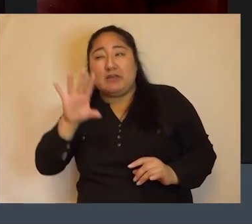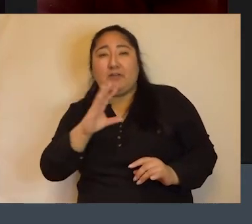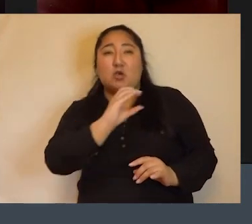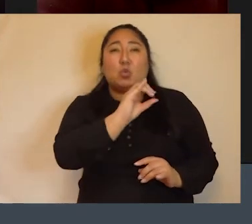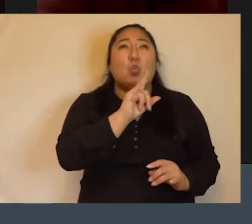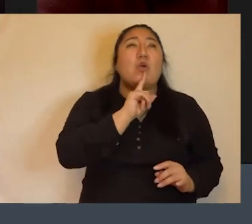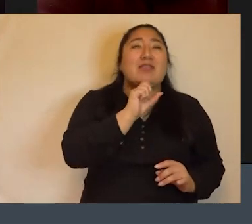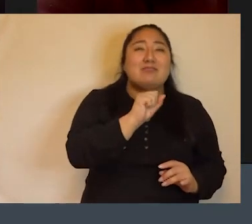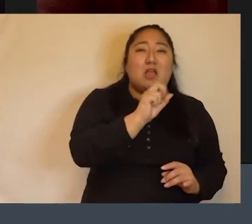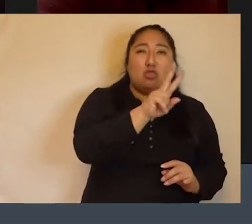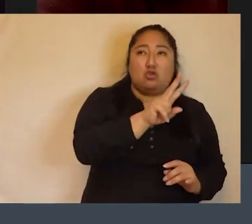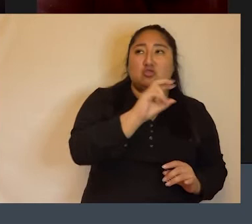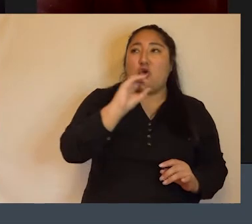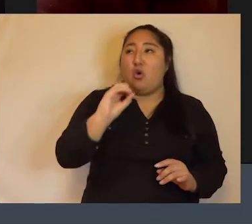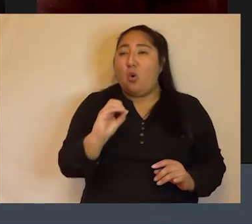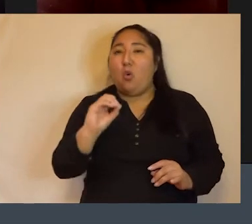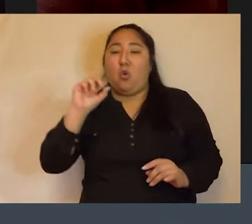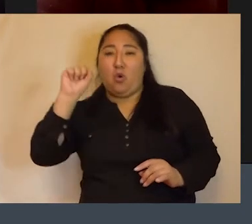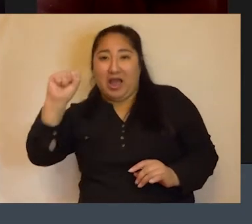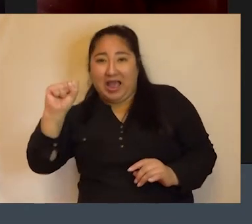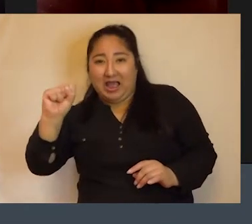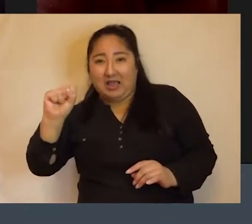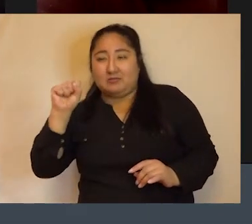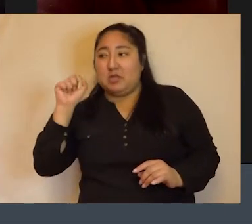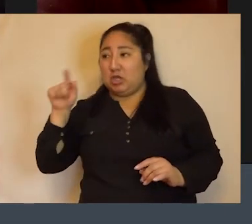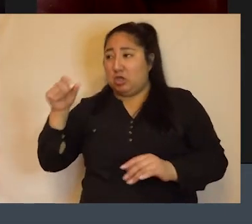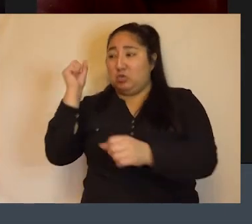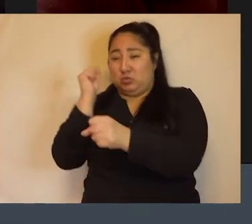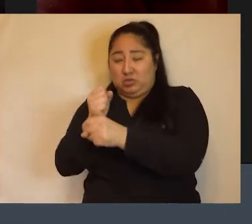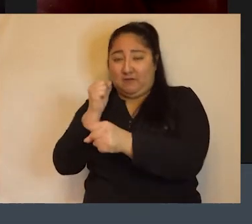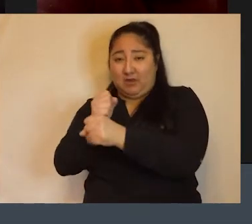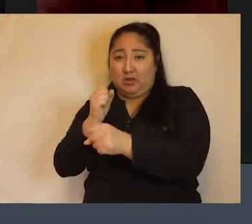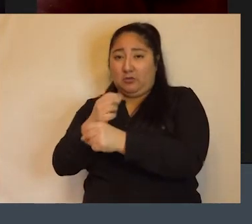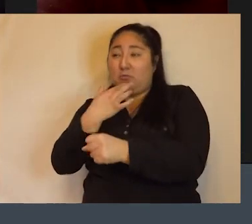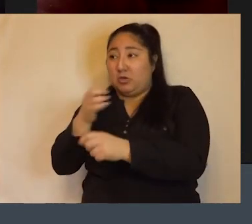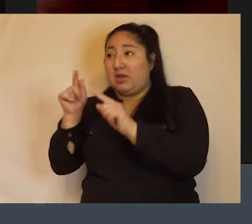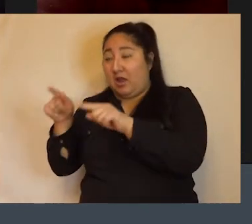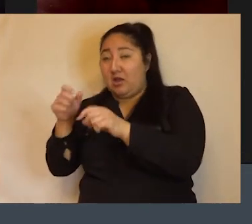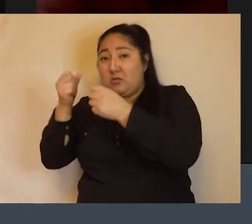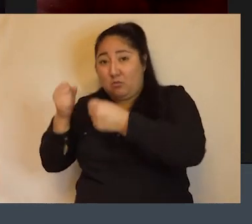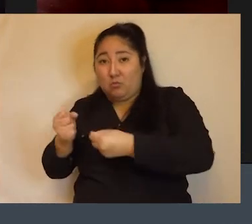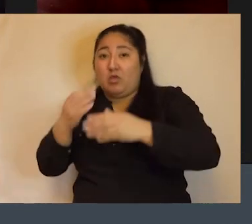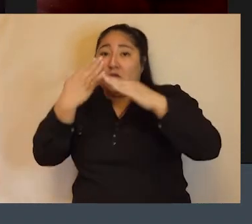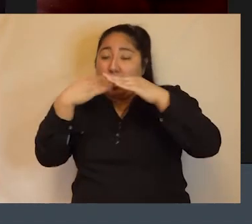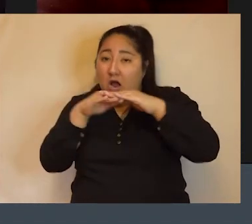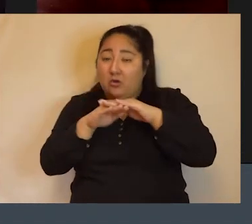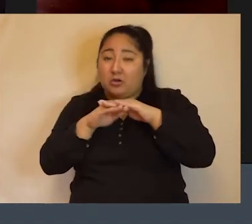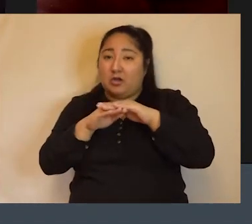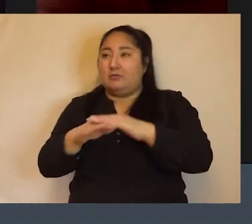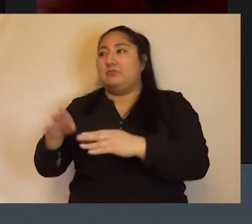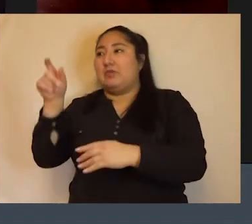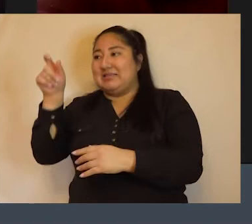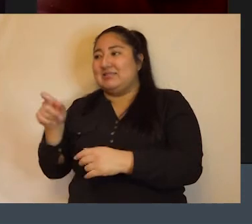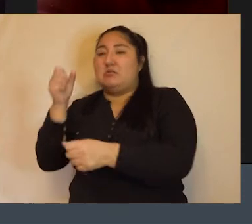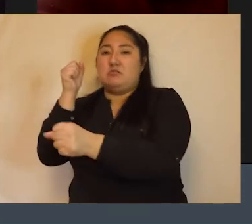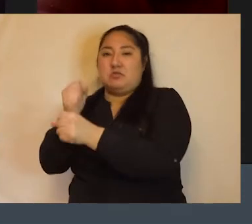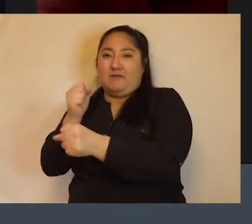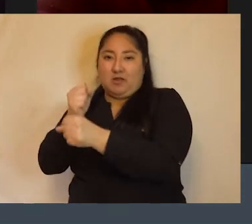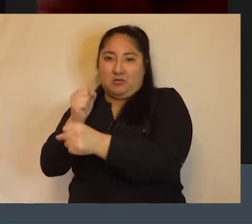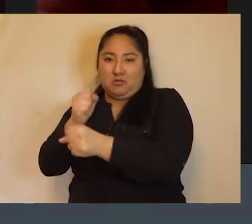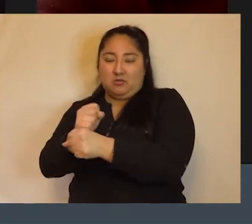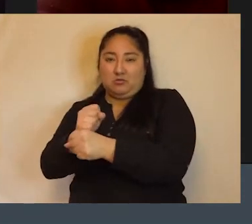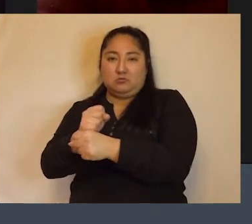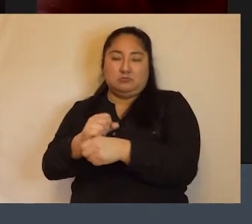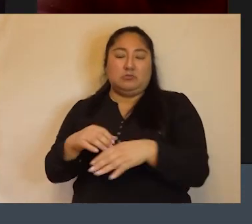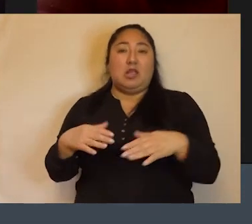2 o en APB letra A y eres trabajador, porque esa es la condición para poder hacer ahorro previsional voluntario, ser